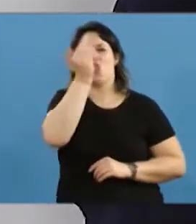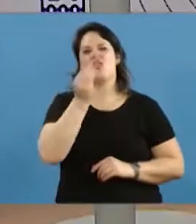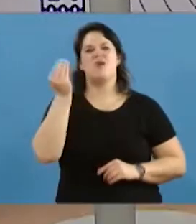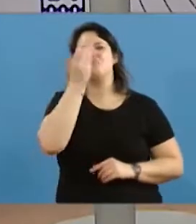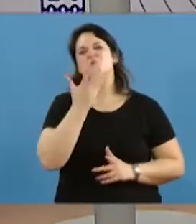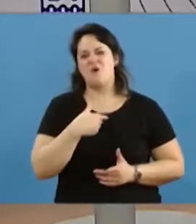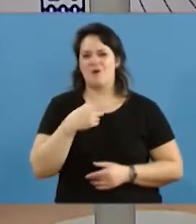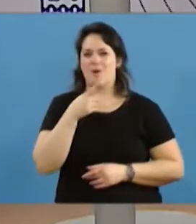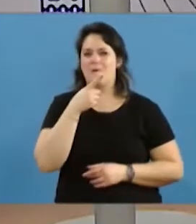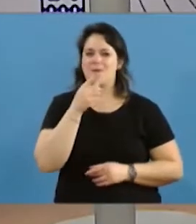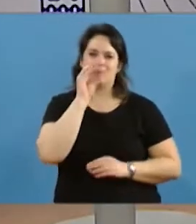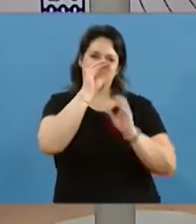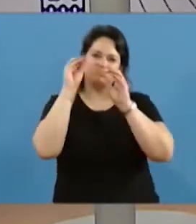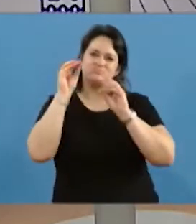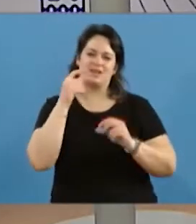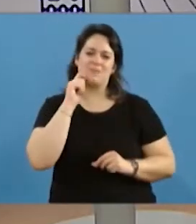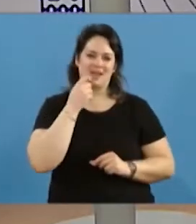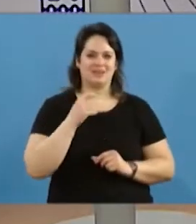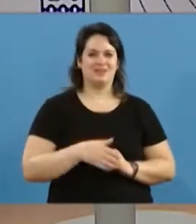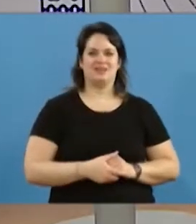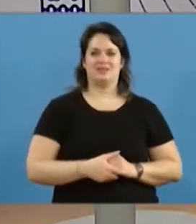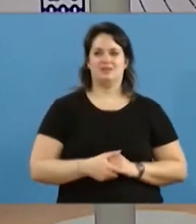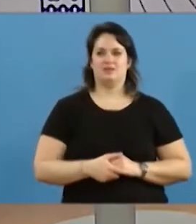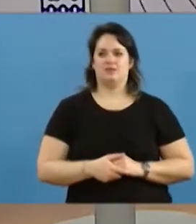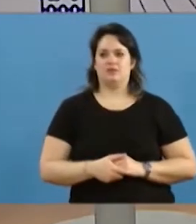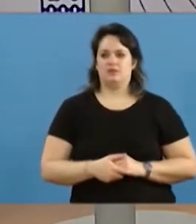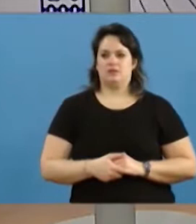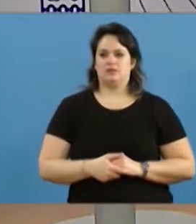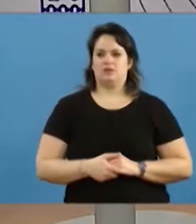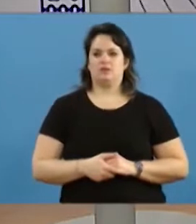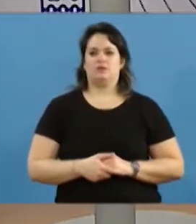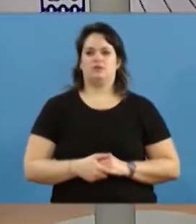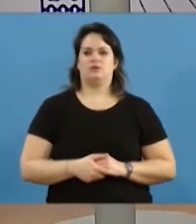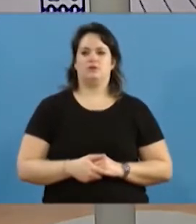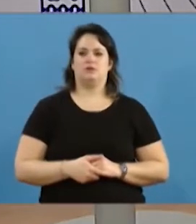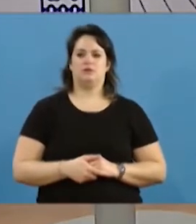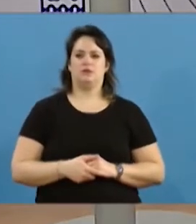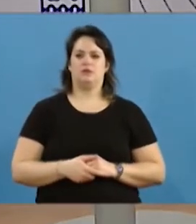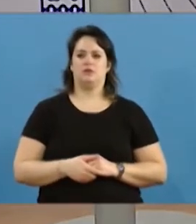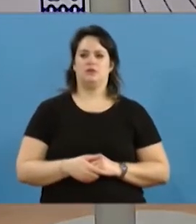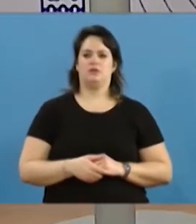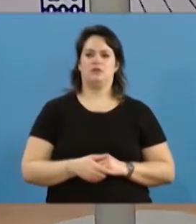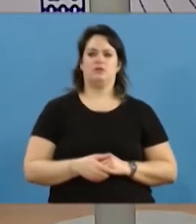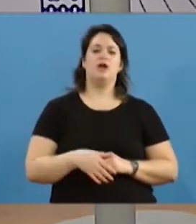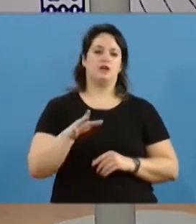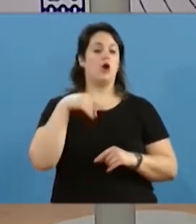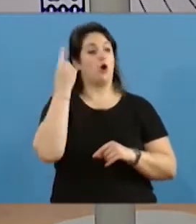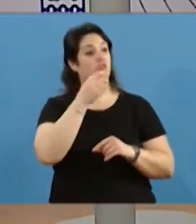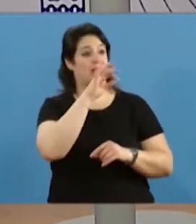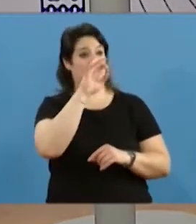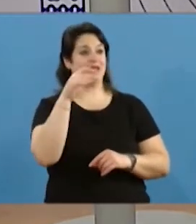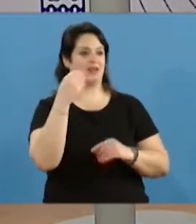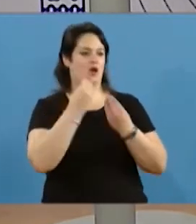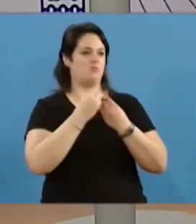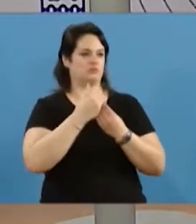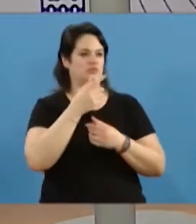dibujitos. Con dibujitos. Hacen como pictogramas, ¿sí? Entonces, vamos ahora. Usted, señor, dígame cuál me va a pasar. Y la otra que también tiene muchas. La